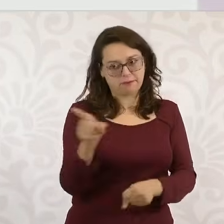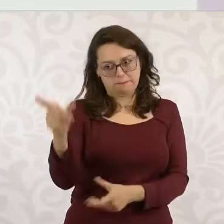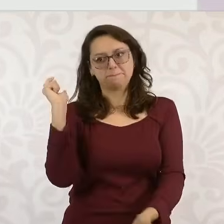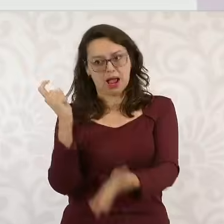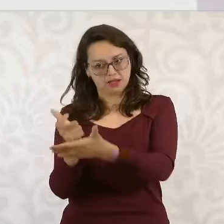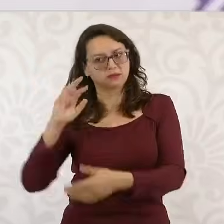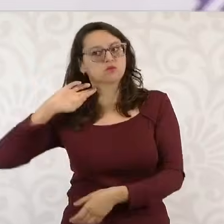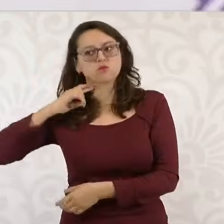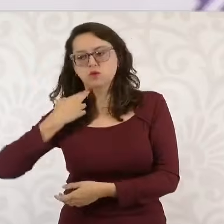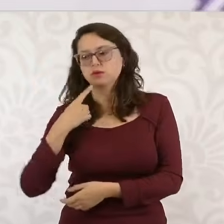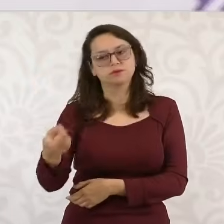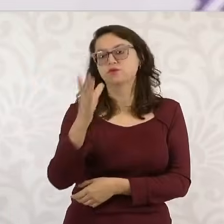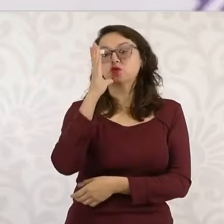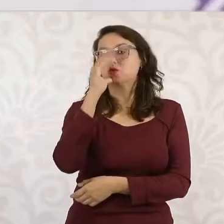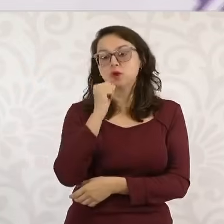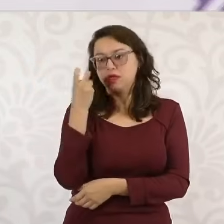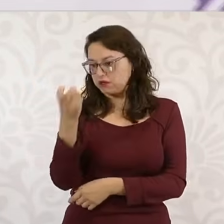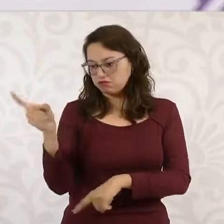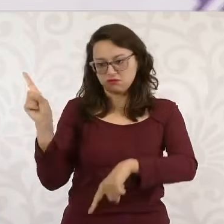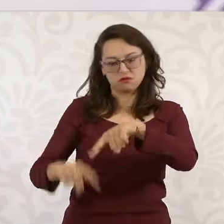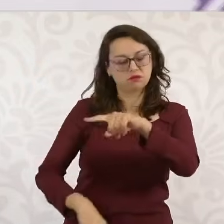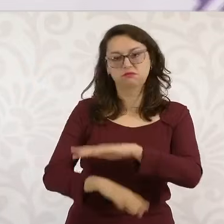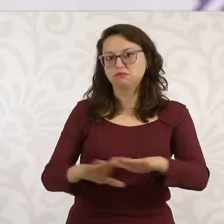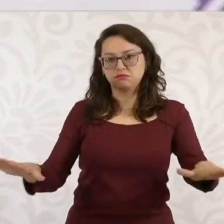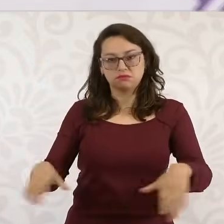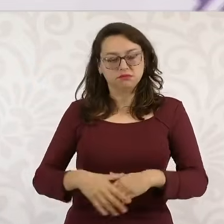atribución, decir, se baja esta campaña de inmediato.